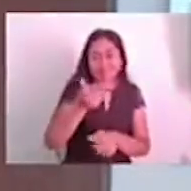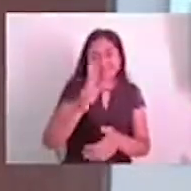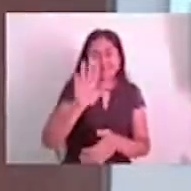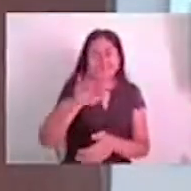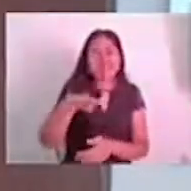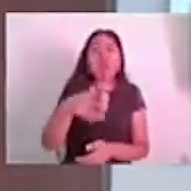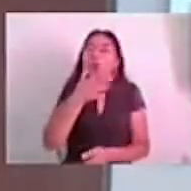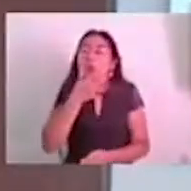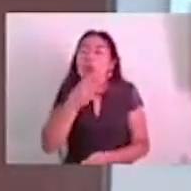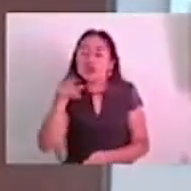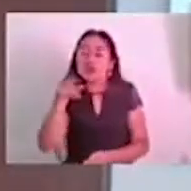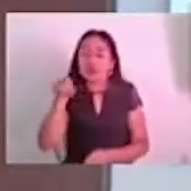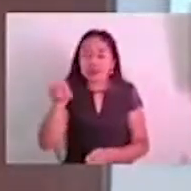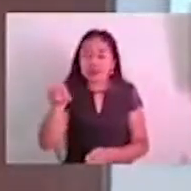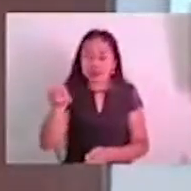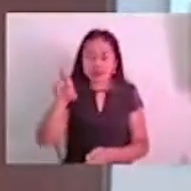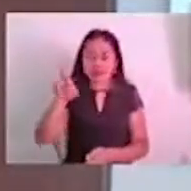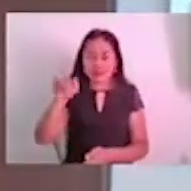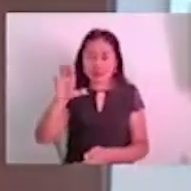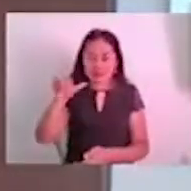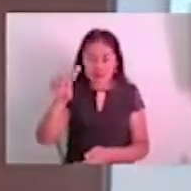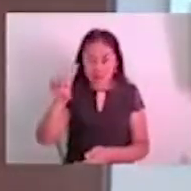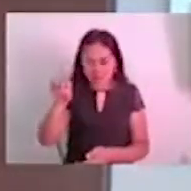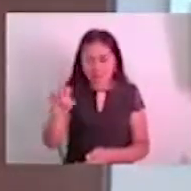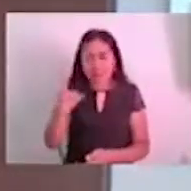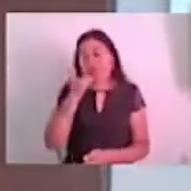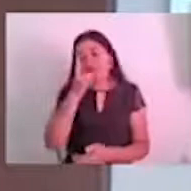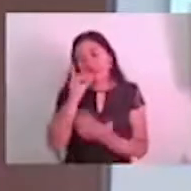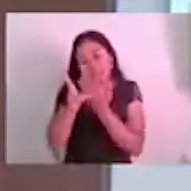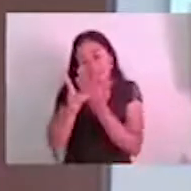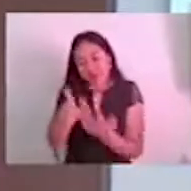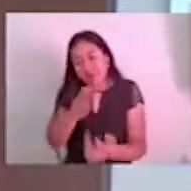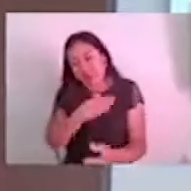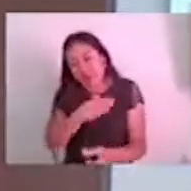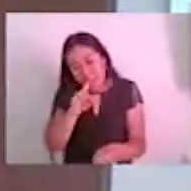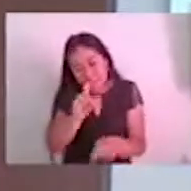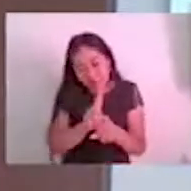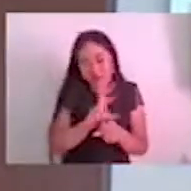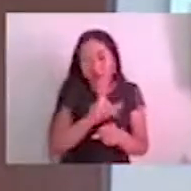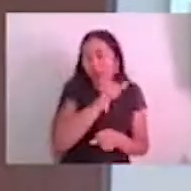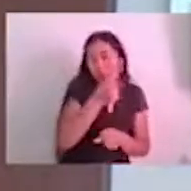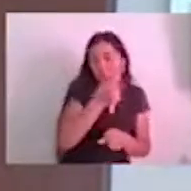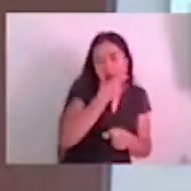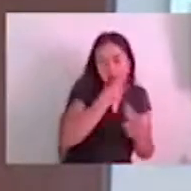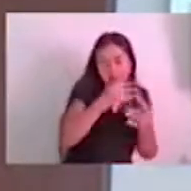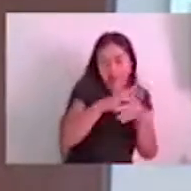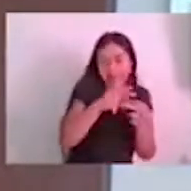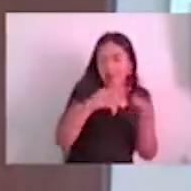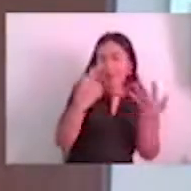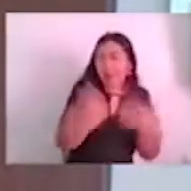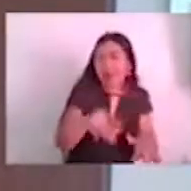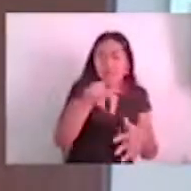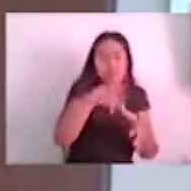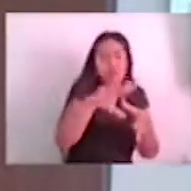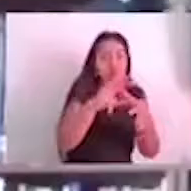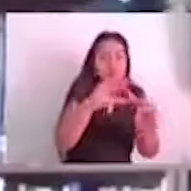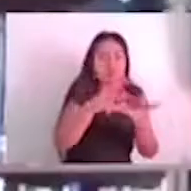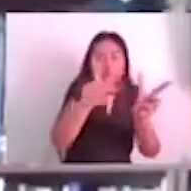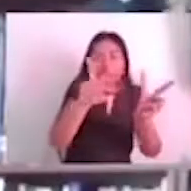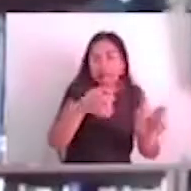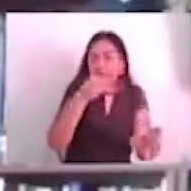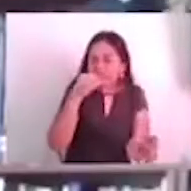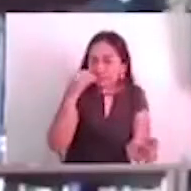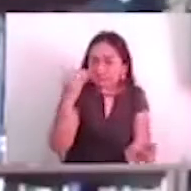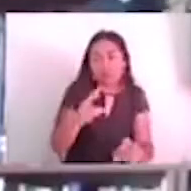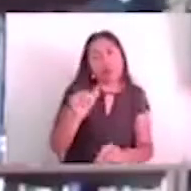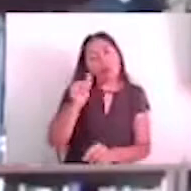días, José Luis Alamilla Soto, buen día, un verdadero placer saludarlos y el entusiasmo por el tema a tratar. Santos Gracias. Valdivia, buen